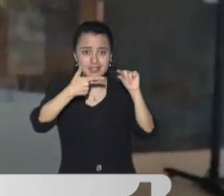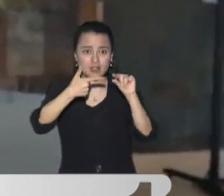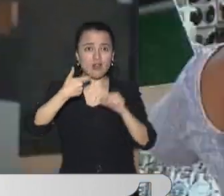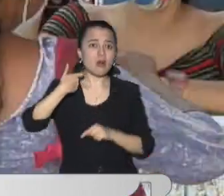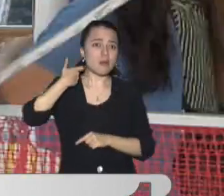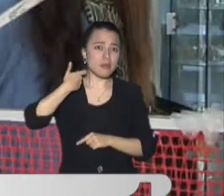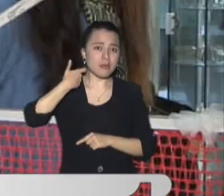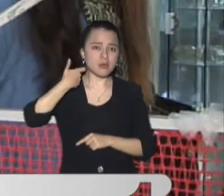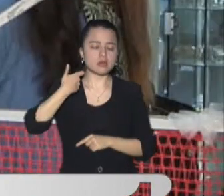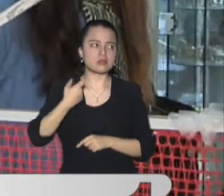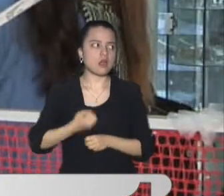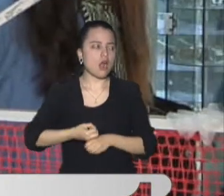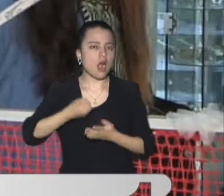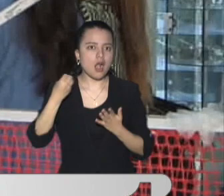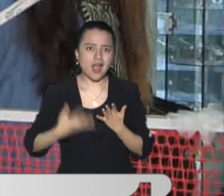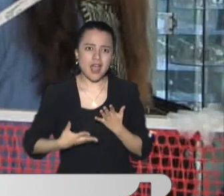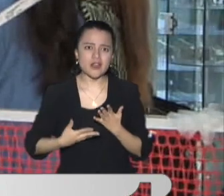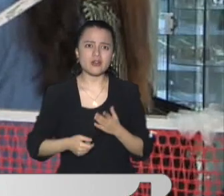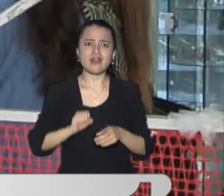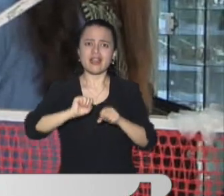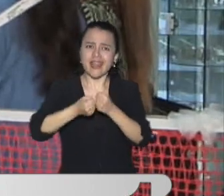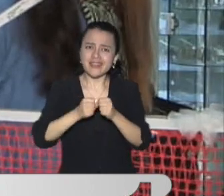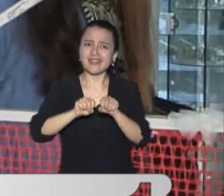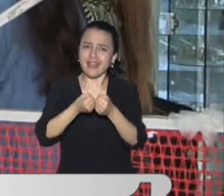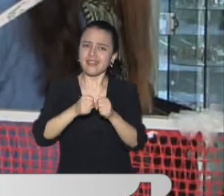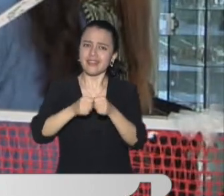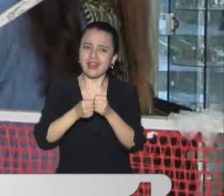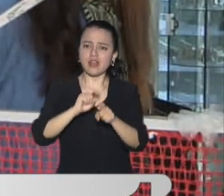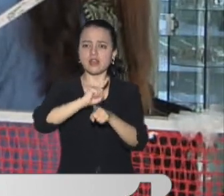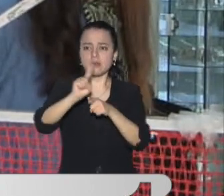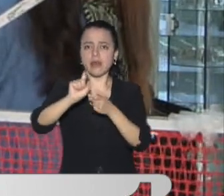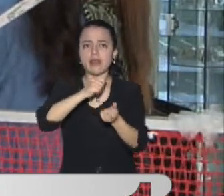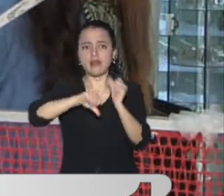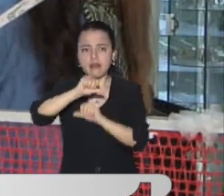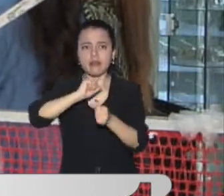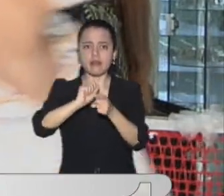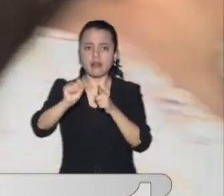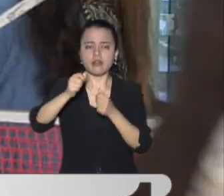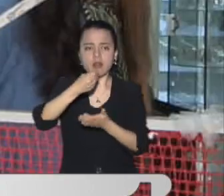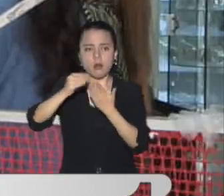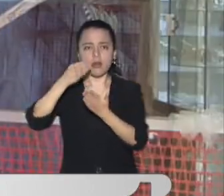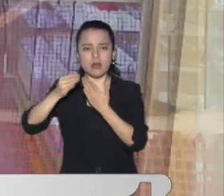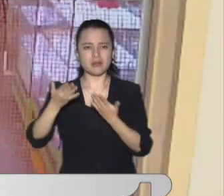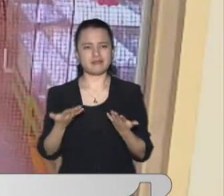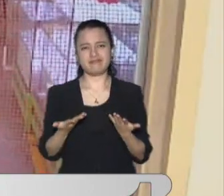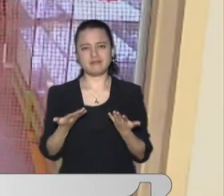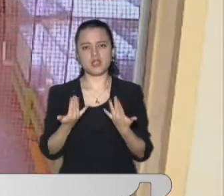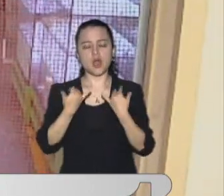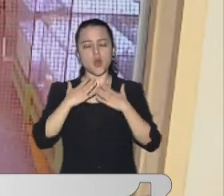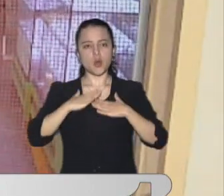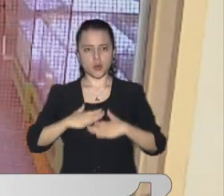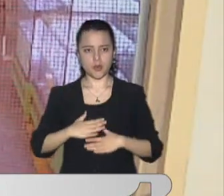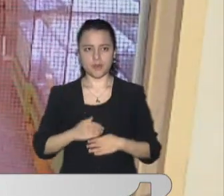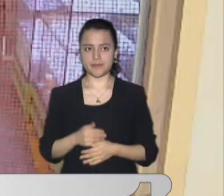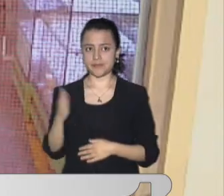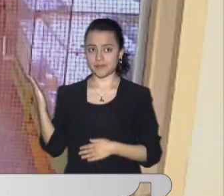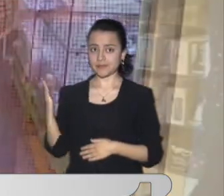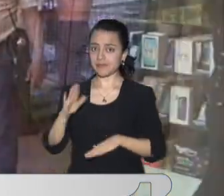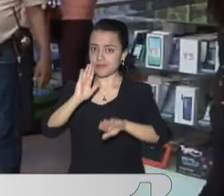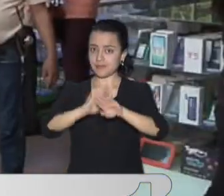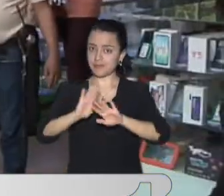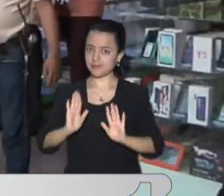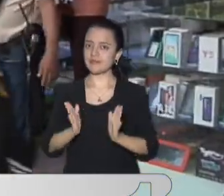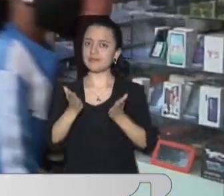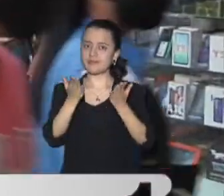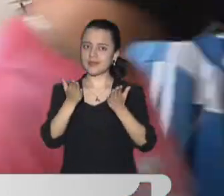generando un gasto realmente para lo efectivo que pudiera ser la medida. La alcaldía de Barranquilla instó a los establecimientos comerciales